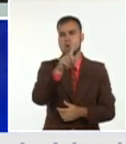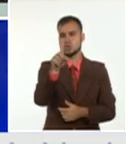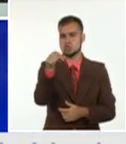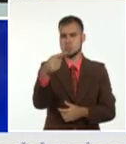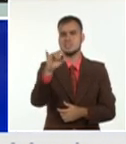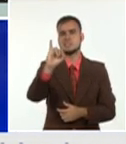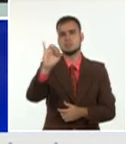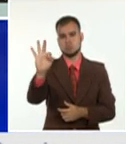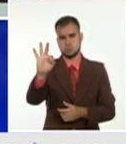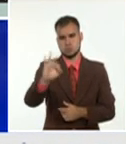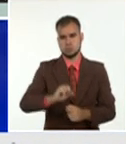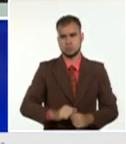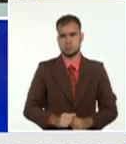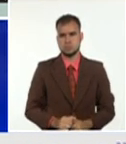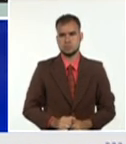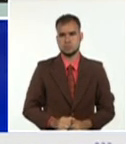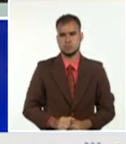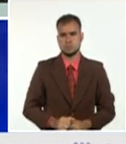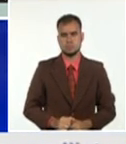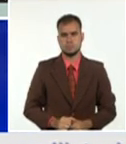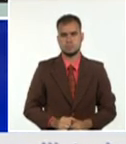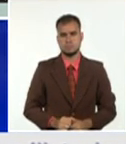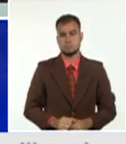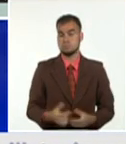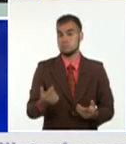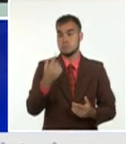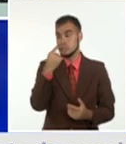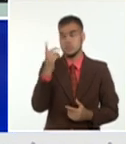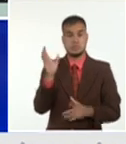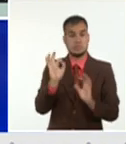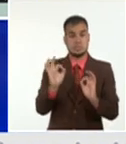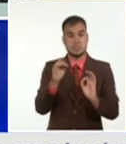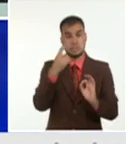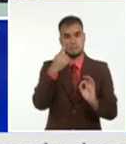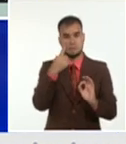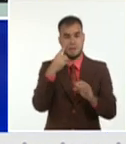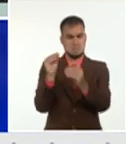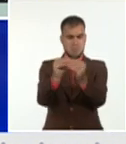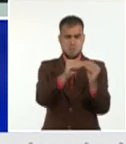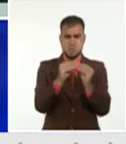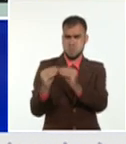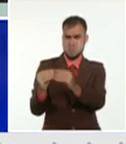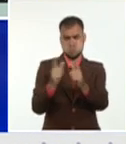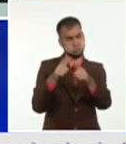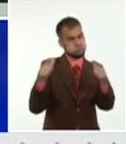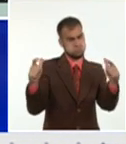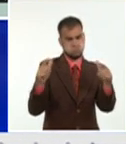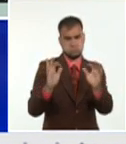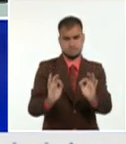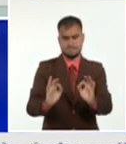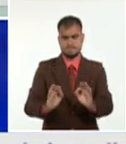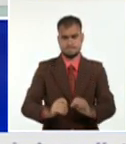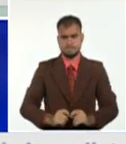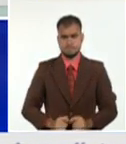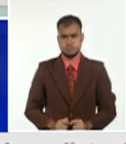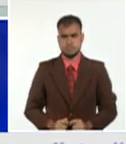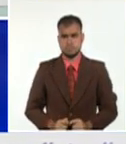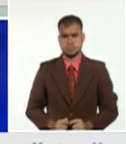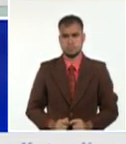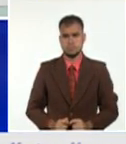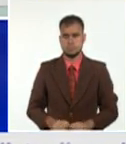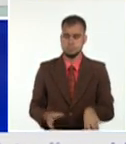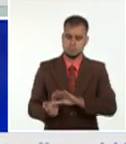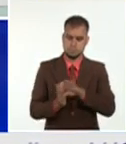11,68%, lo cual traduce la complejidad de la transmisión. Mostramos un gráfico que el